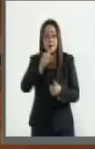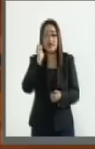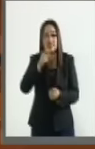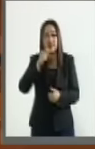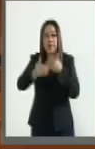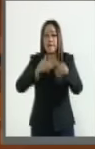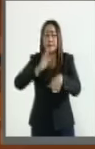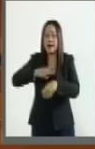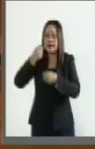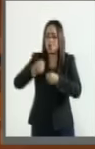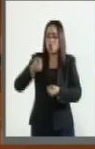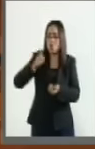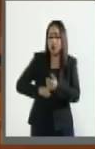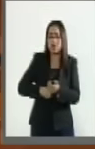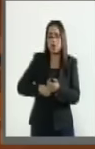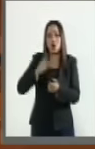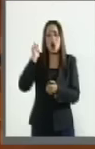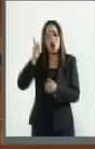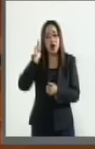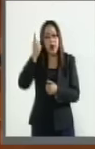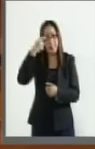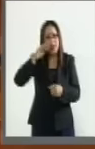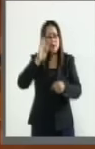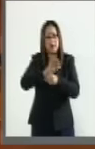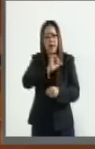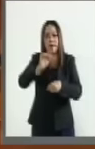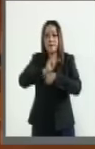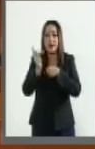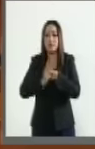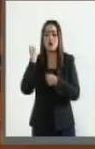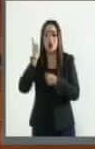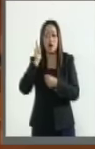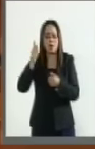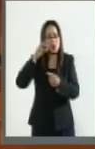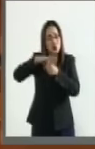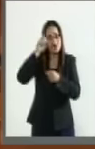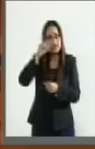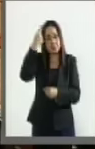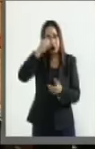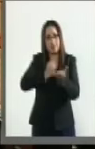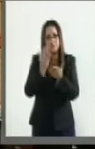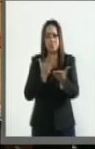Les pido por el bien de nuestro país que voten a favor del presente dictamen. Es cuanto, presidente.